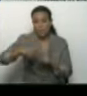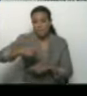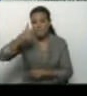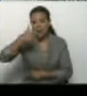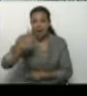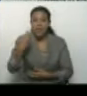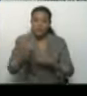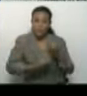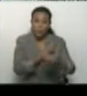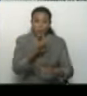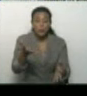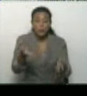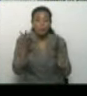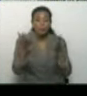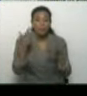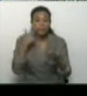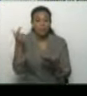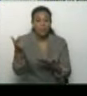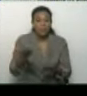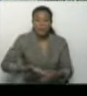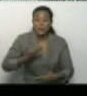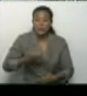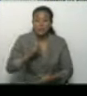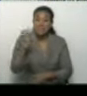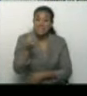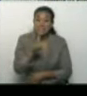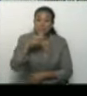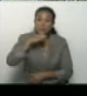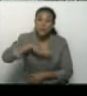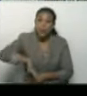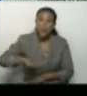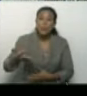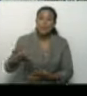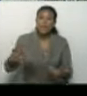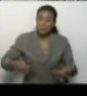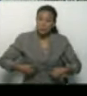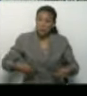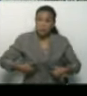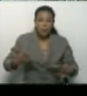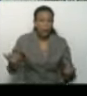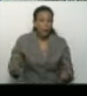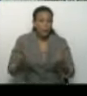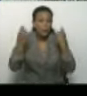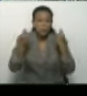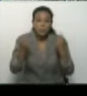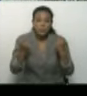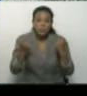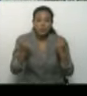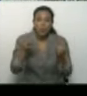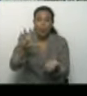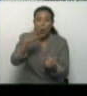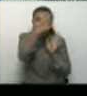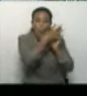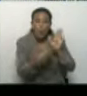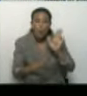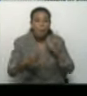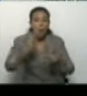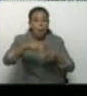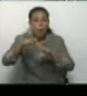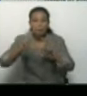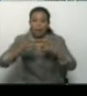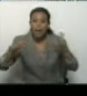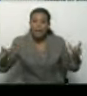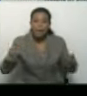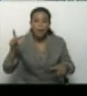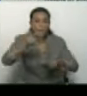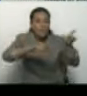que creemos que es un triunfo bastante importante en nuestra historia, porque sabemos que esto va a ser un impulso bastante grande a lo que es el fortalecimiento de la